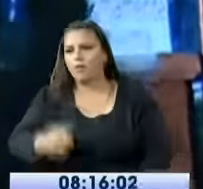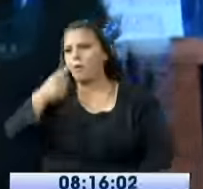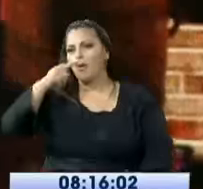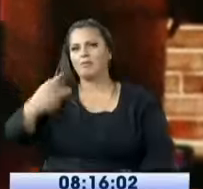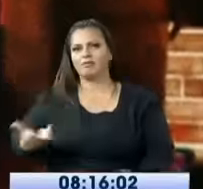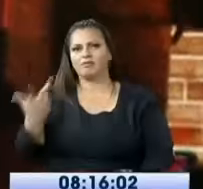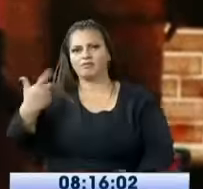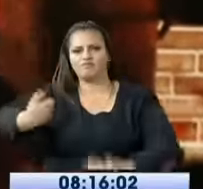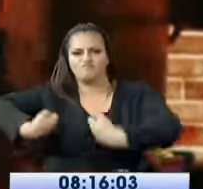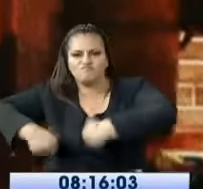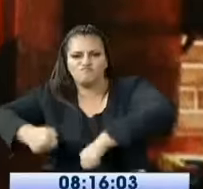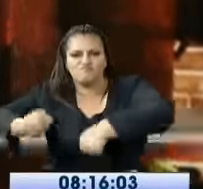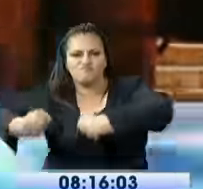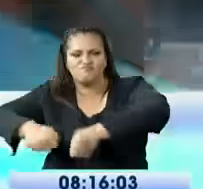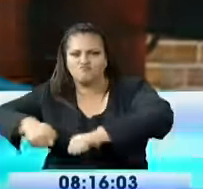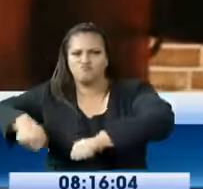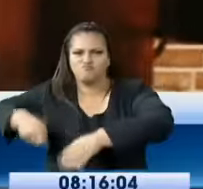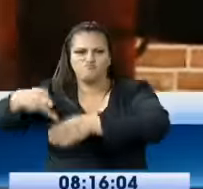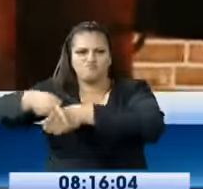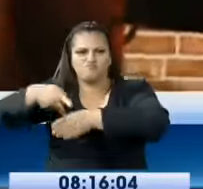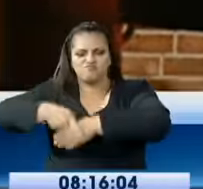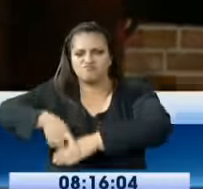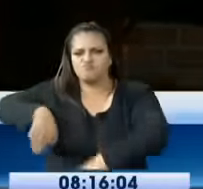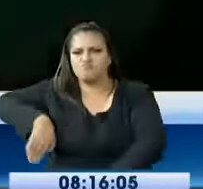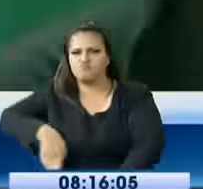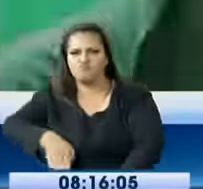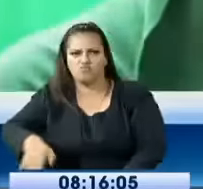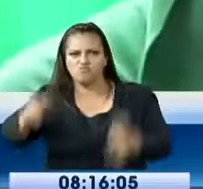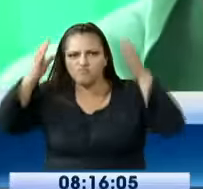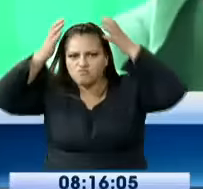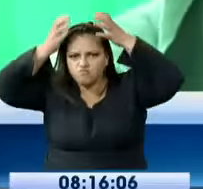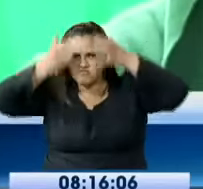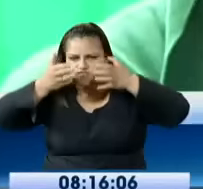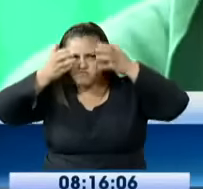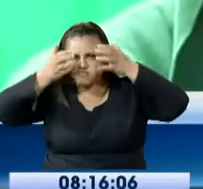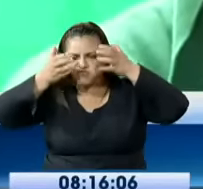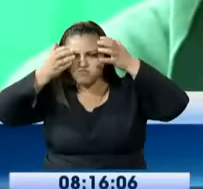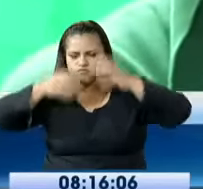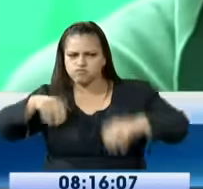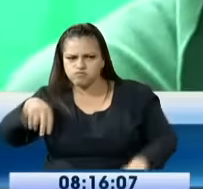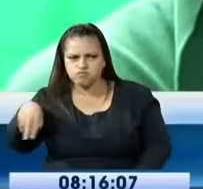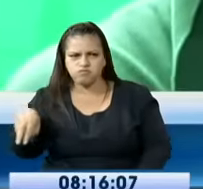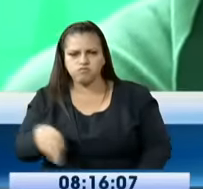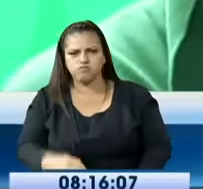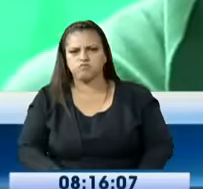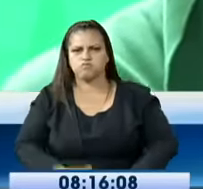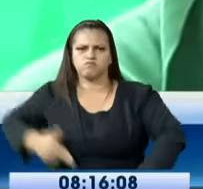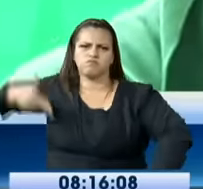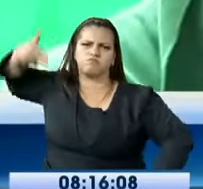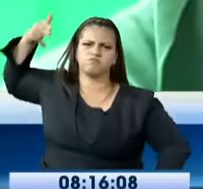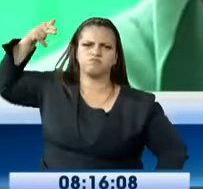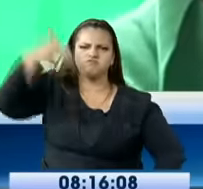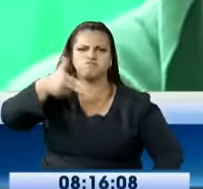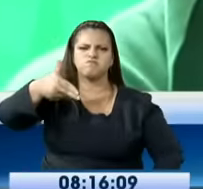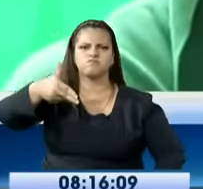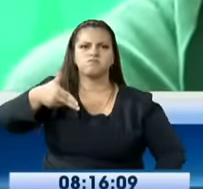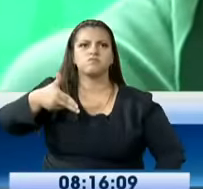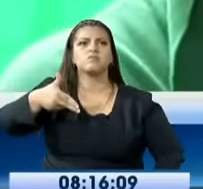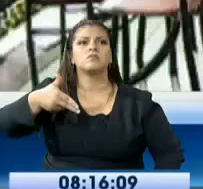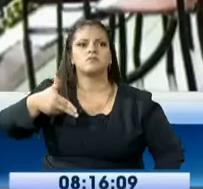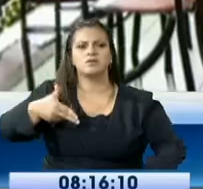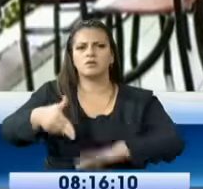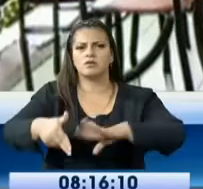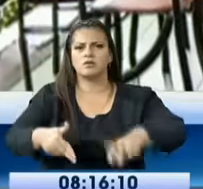a amenazar directamente a los presentes. Al jefe si lo tuvieron ahí recostado, le registraron todo, se le dieron el